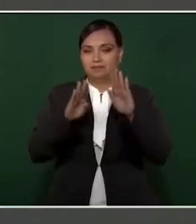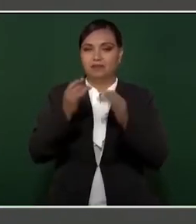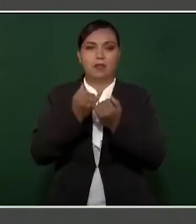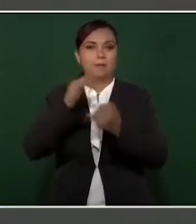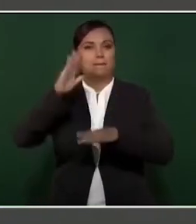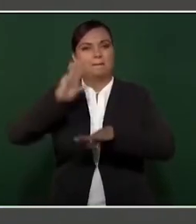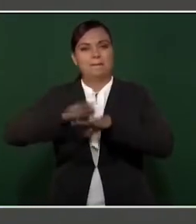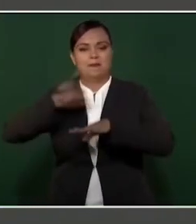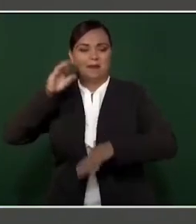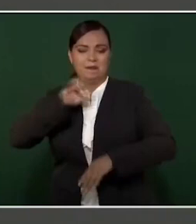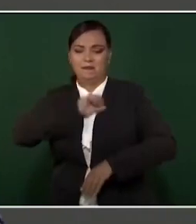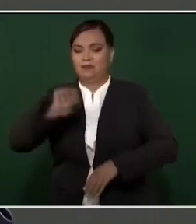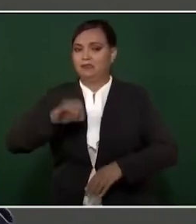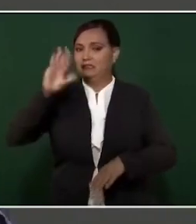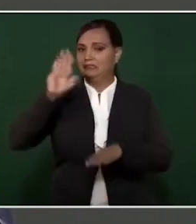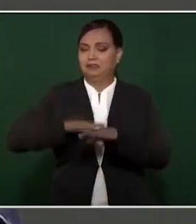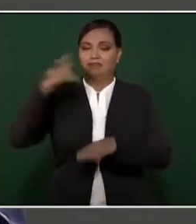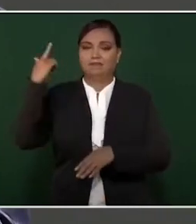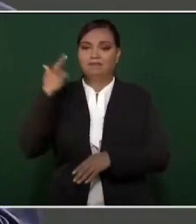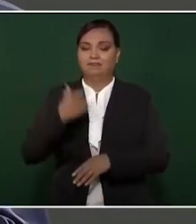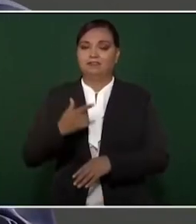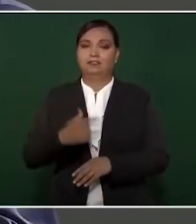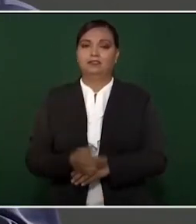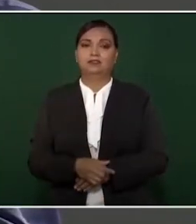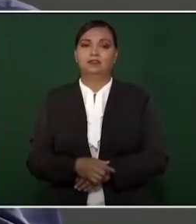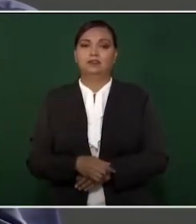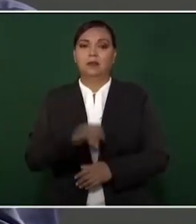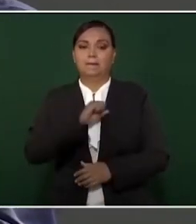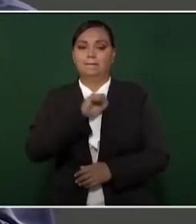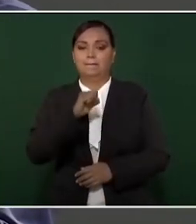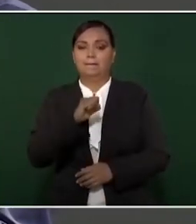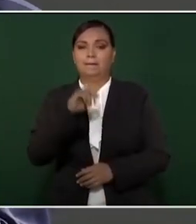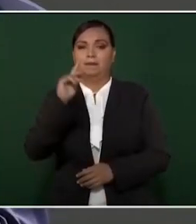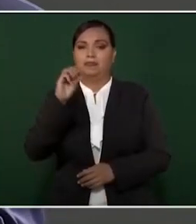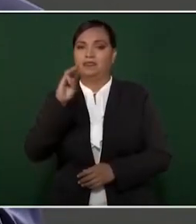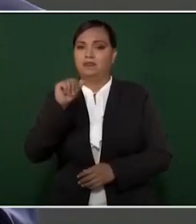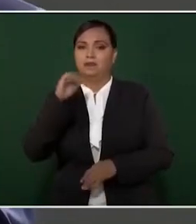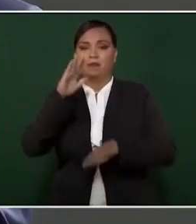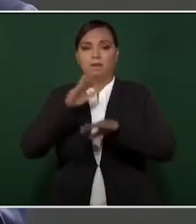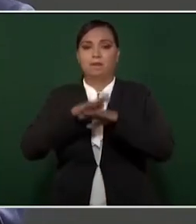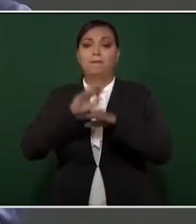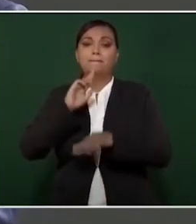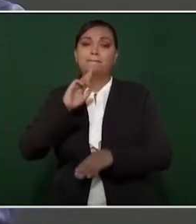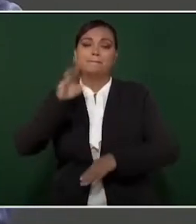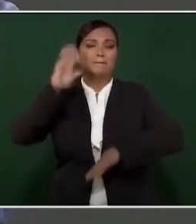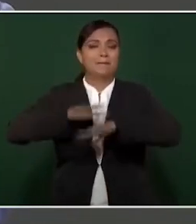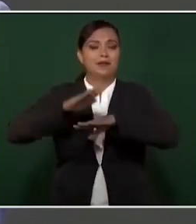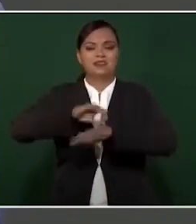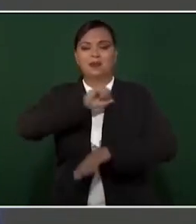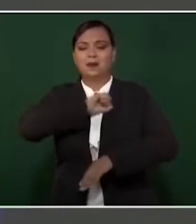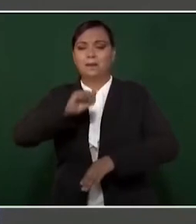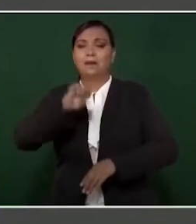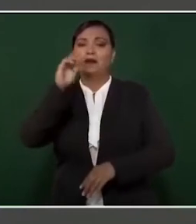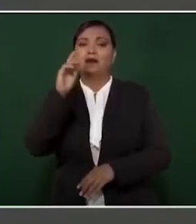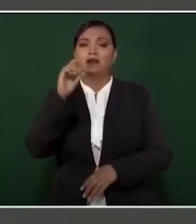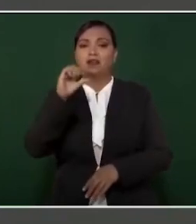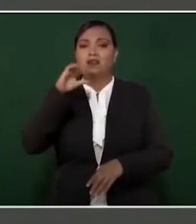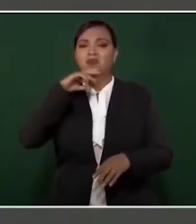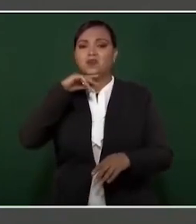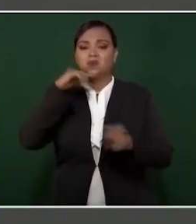peor que eso, o no es mala como una pandemia, es peor, es una peste.